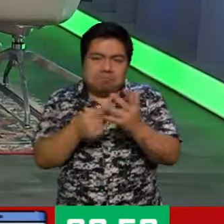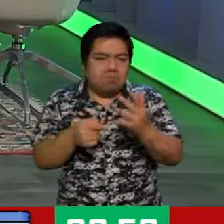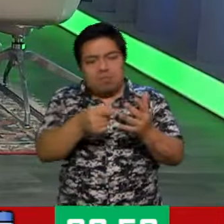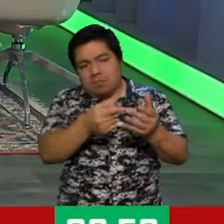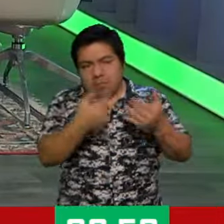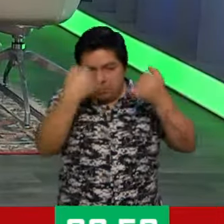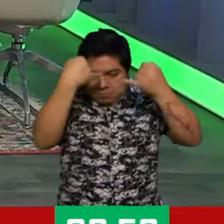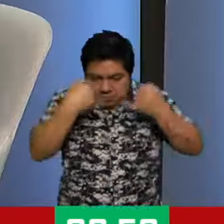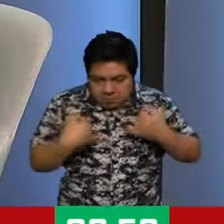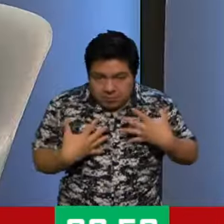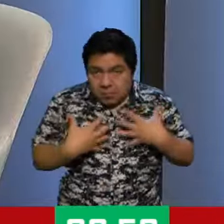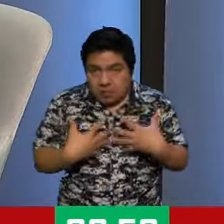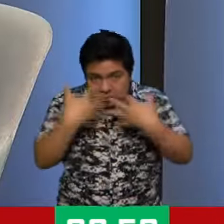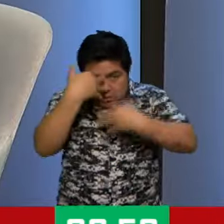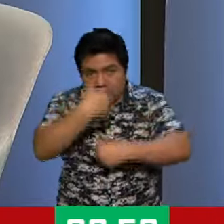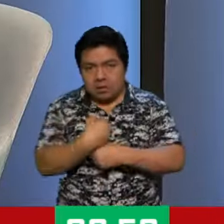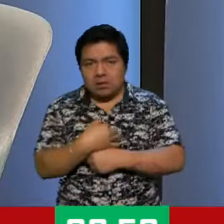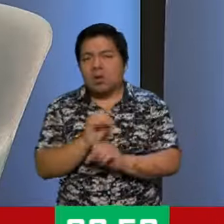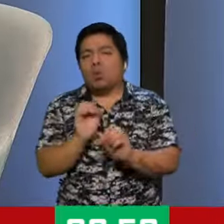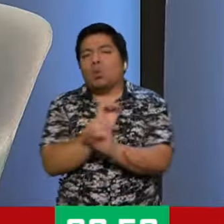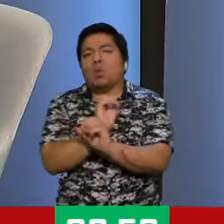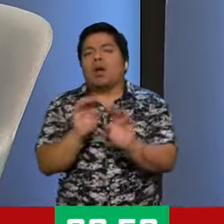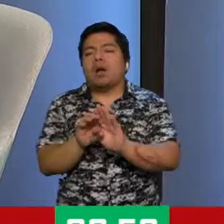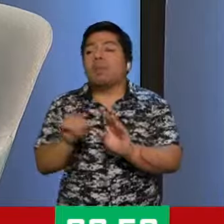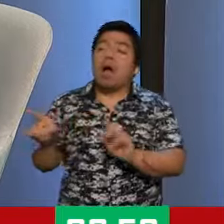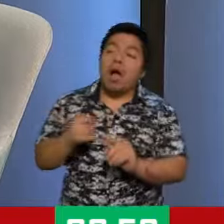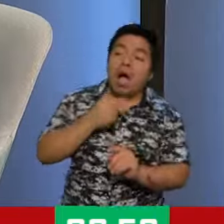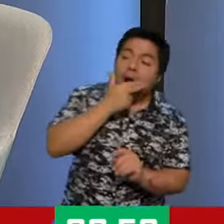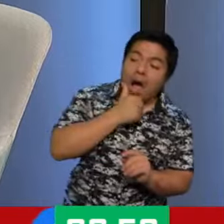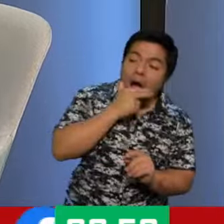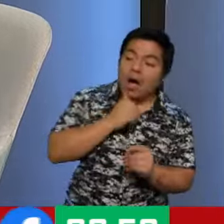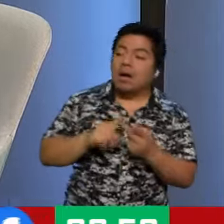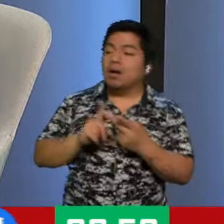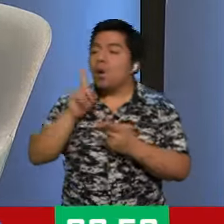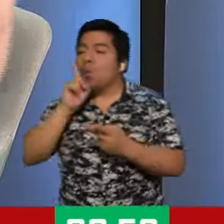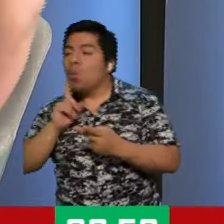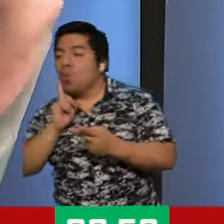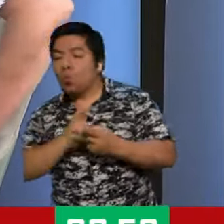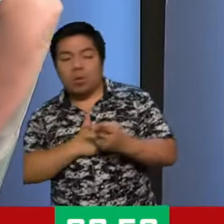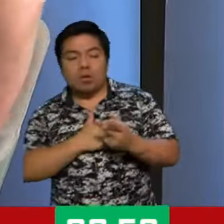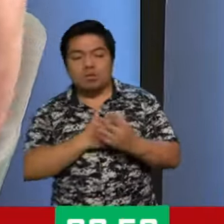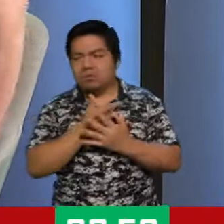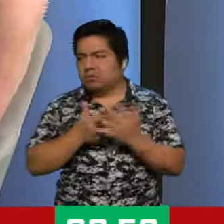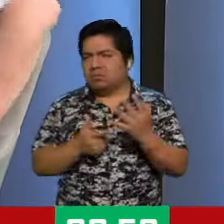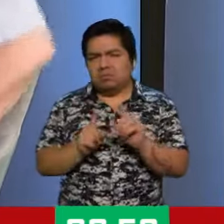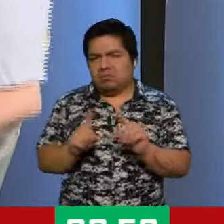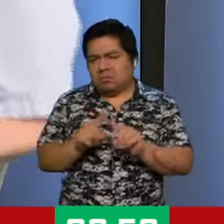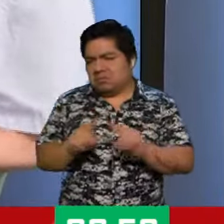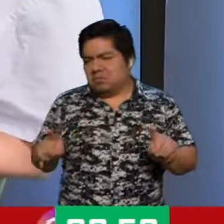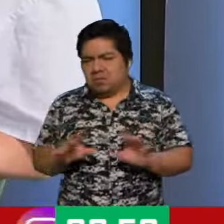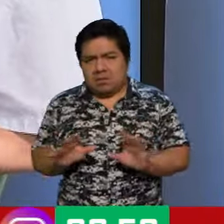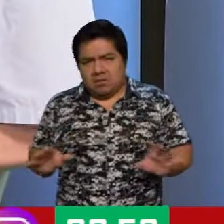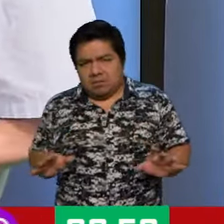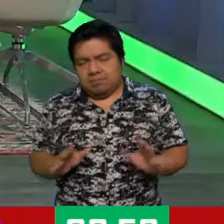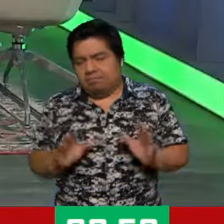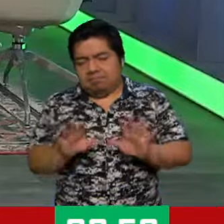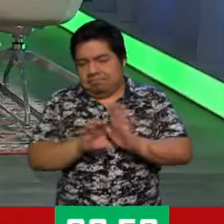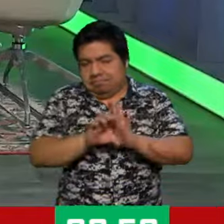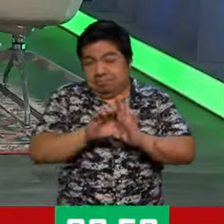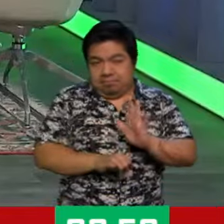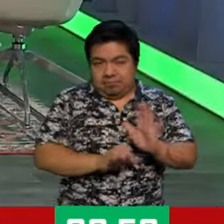se consideren no implica que te gusten chicos, chicas o chiques. No, no da por hecho. Por supuesto que sí. Claro, porque una cosa es